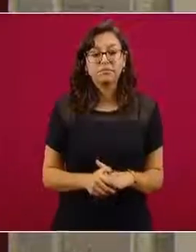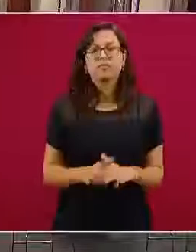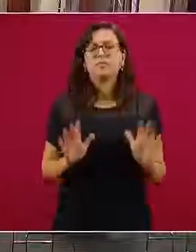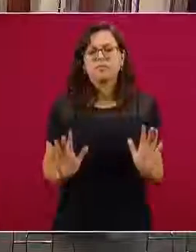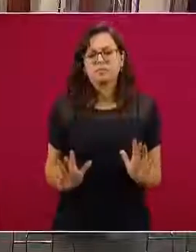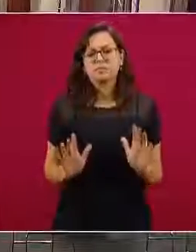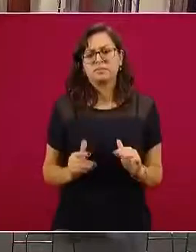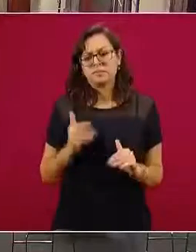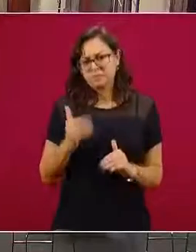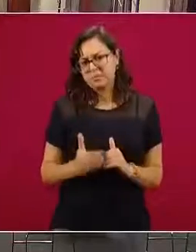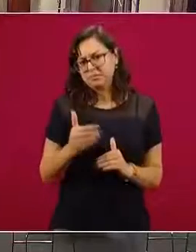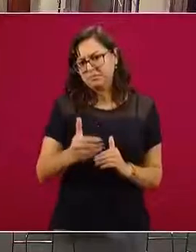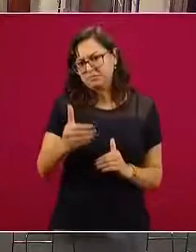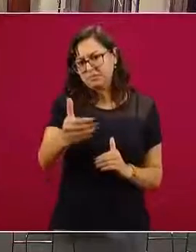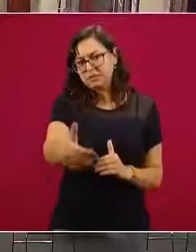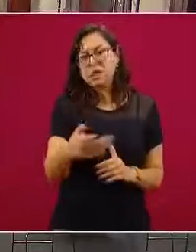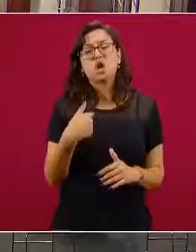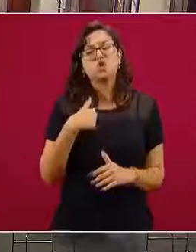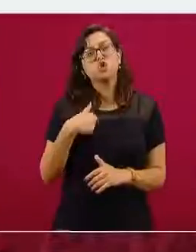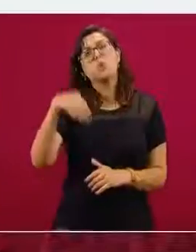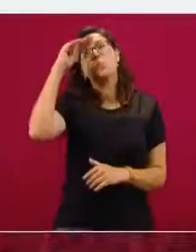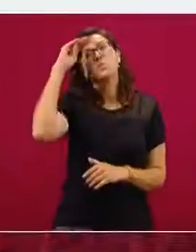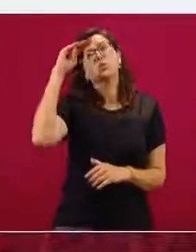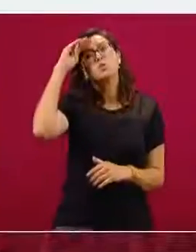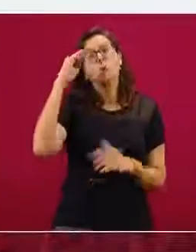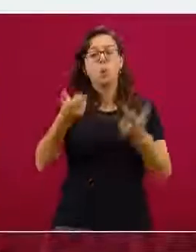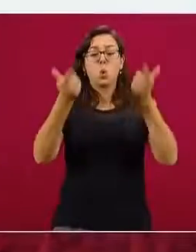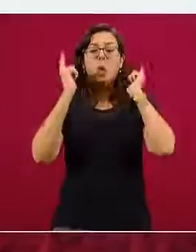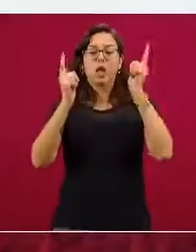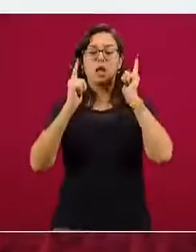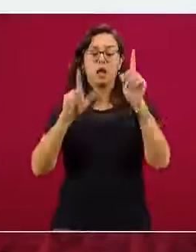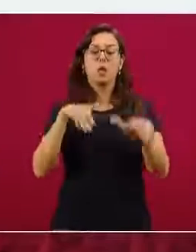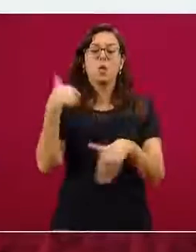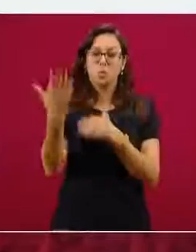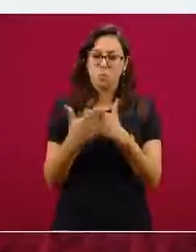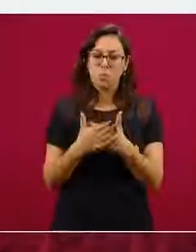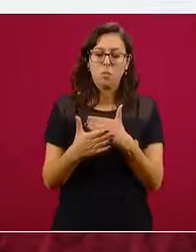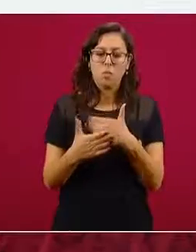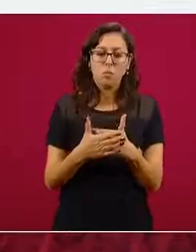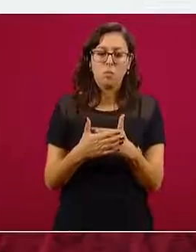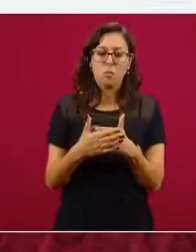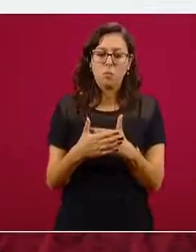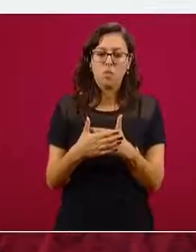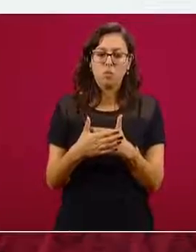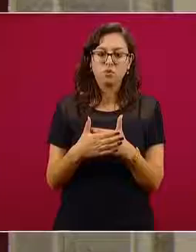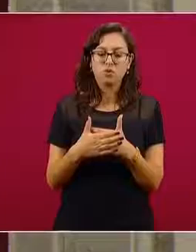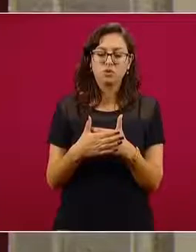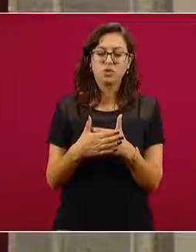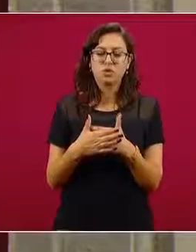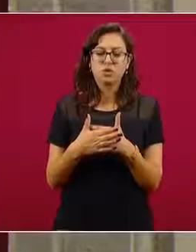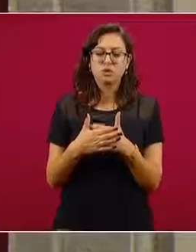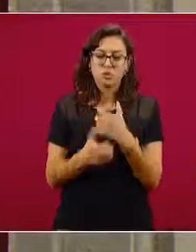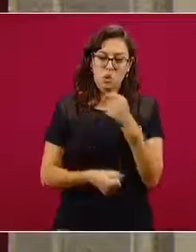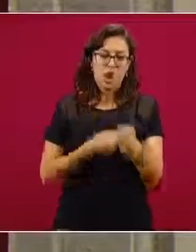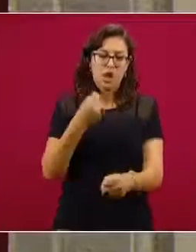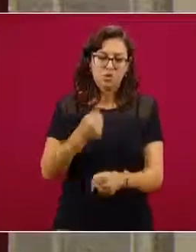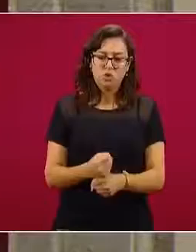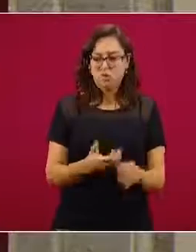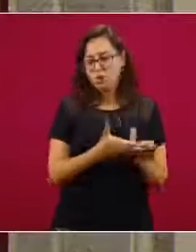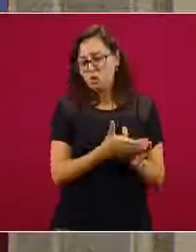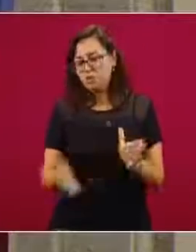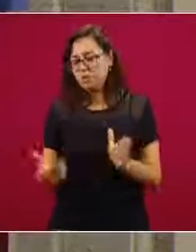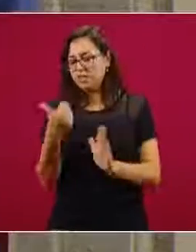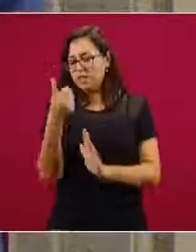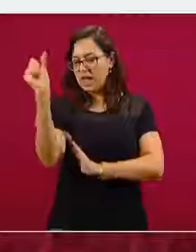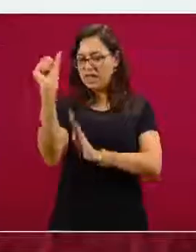Tenemos ya avances relevantes, pero yo espero que empecemos a ver ya resultados palpables en la primera mitad del siguiente año, pero insisto,